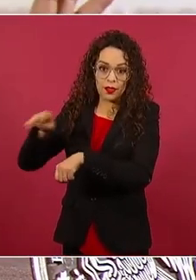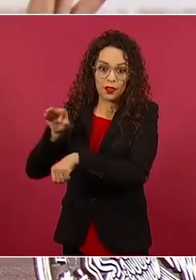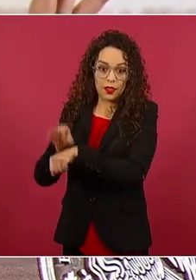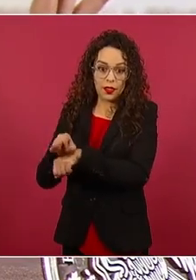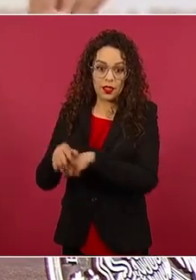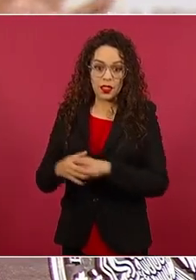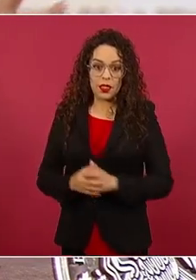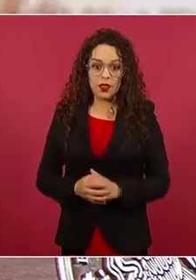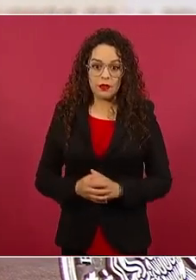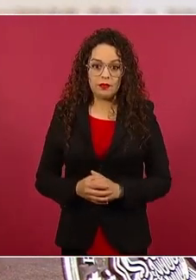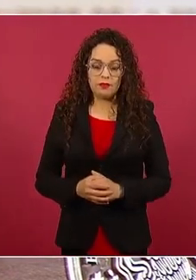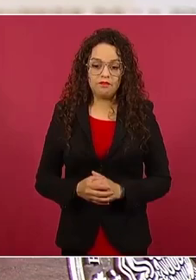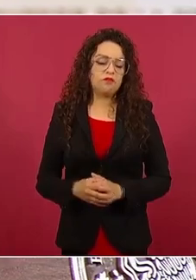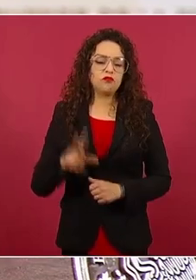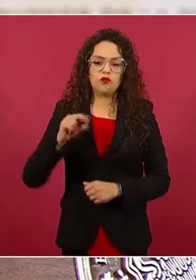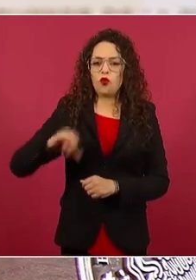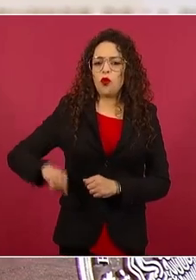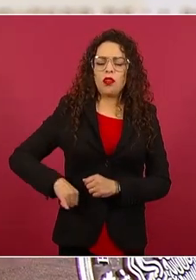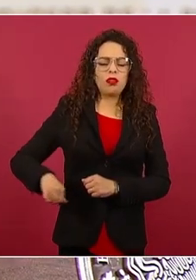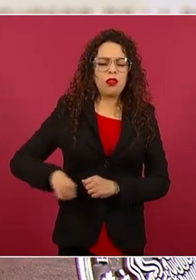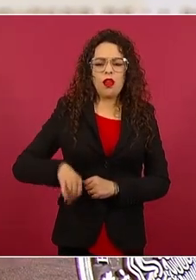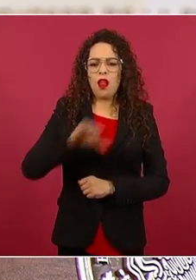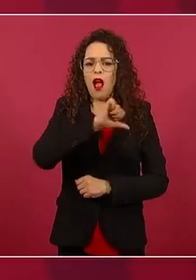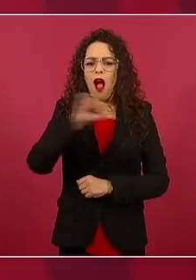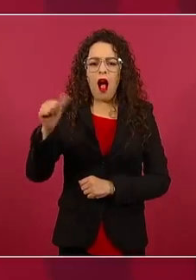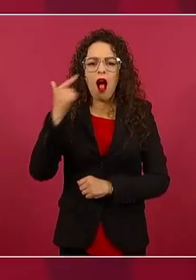que no hubiese democracia,